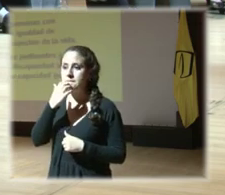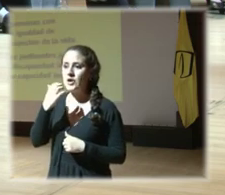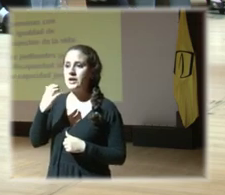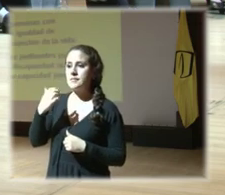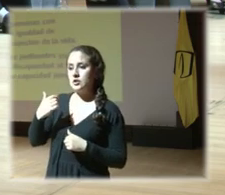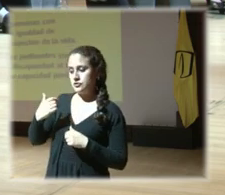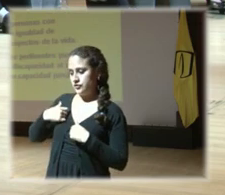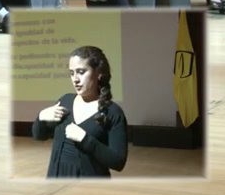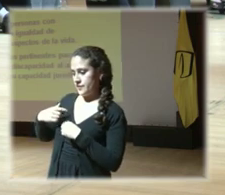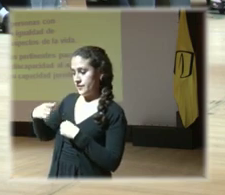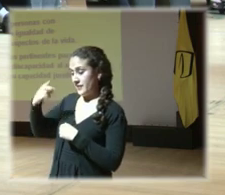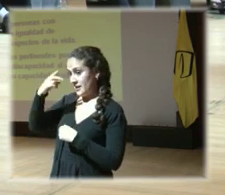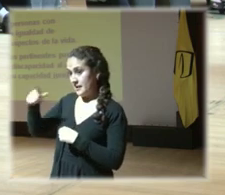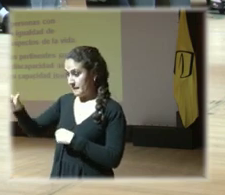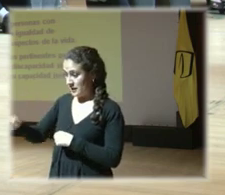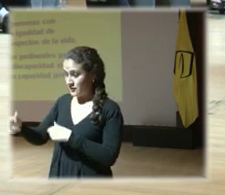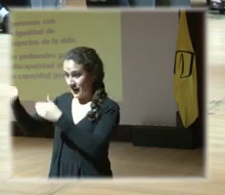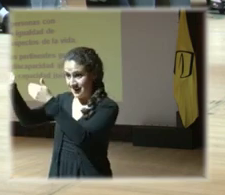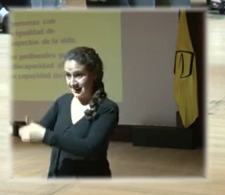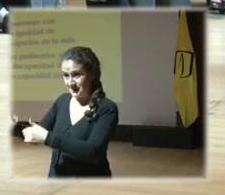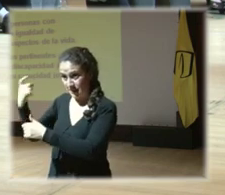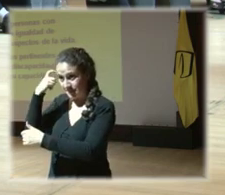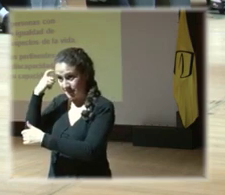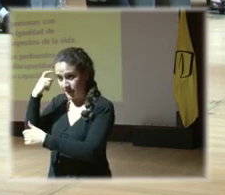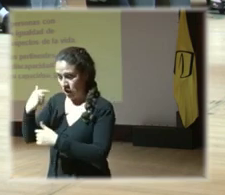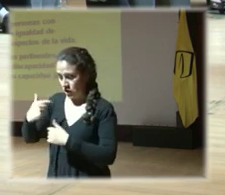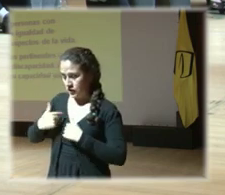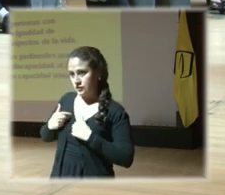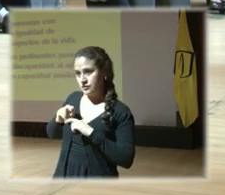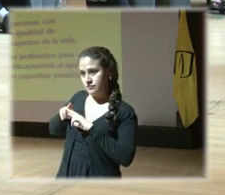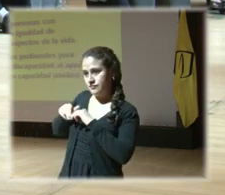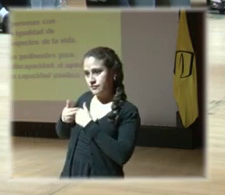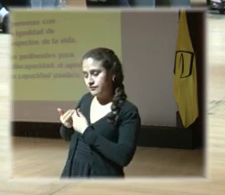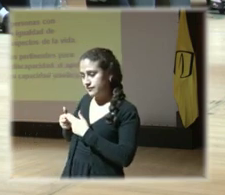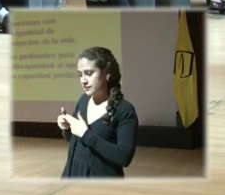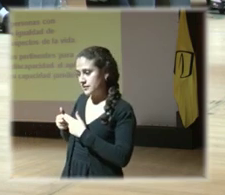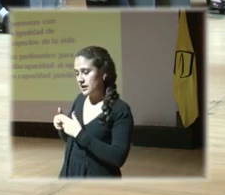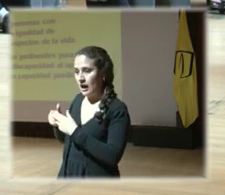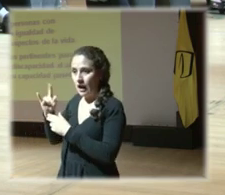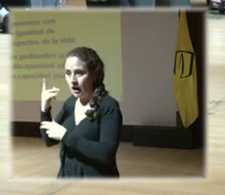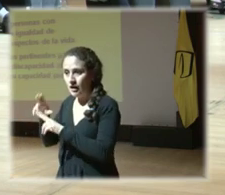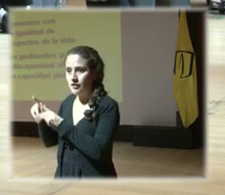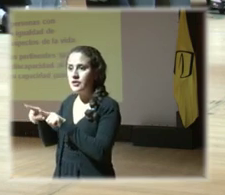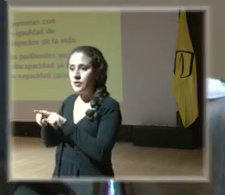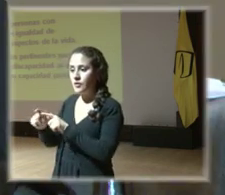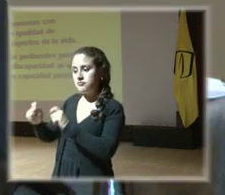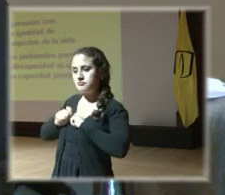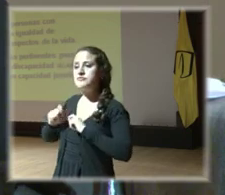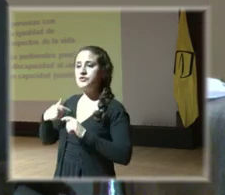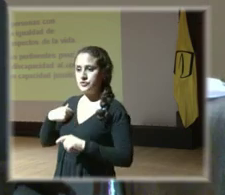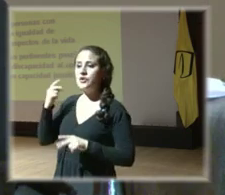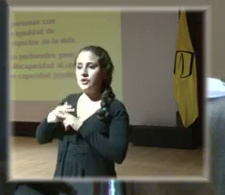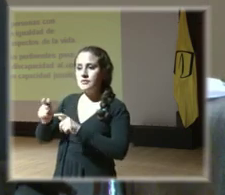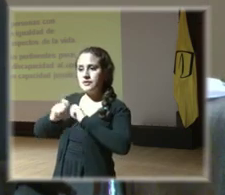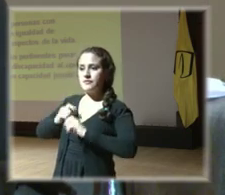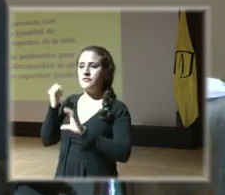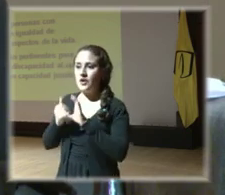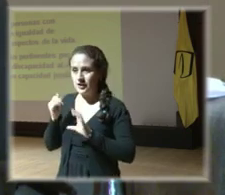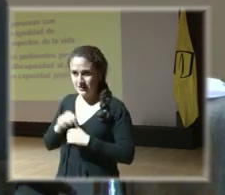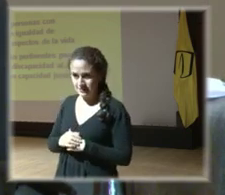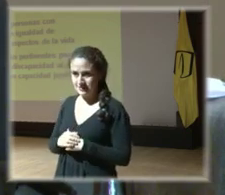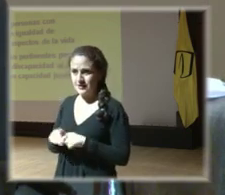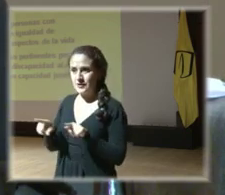intelectual, es condenado por violación sin posibilidad de prueba en contrario. Entonces, esa norma resiste todo un análisis de